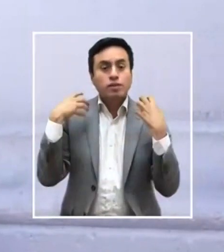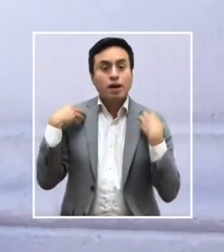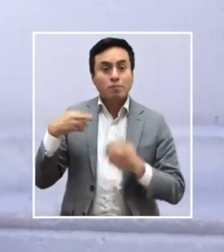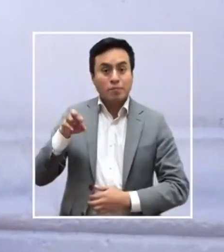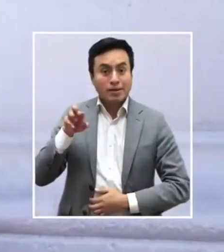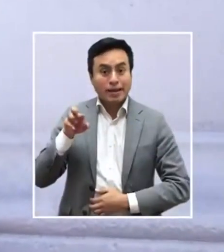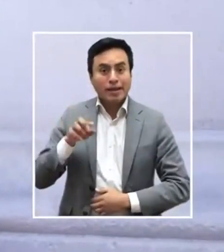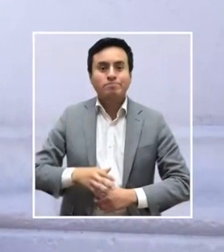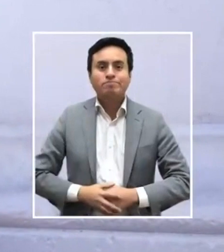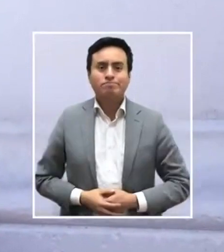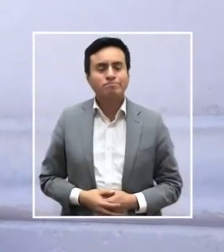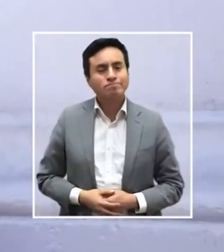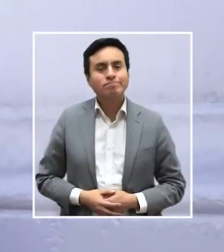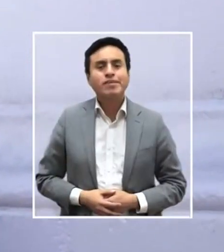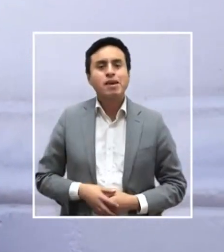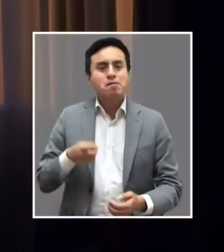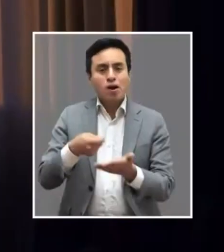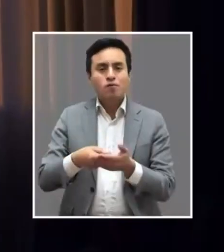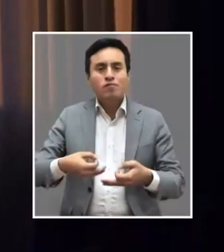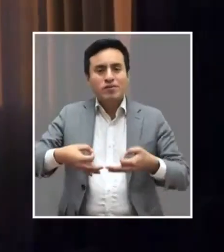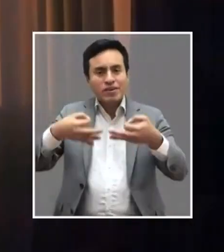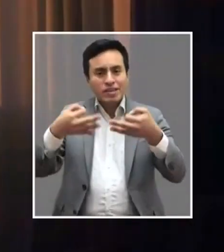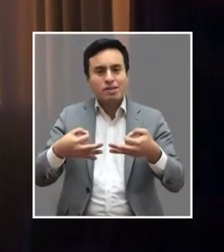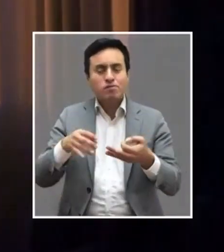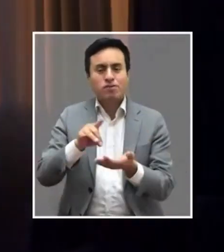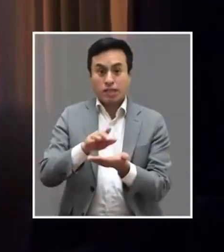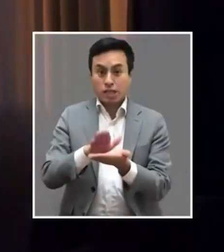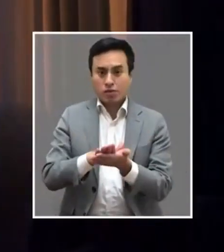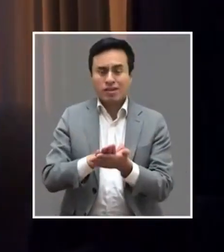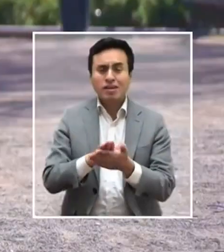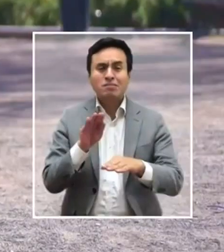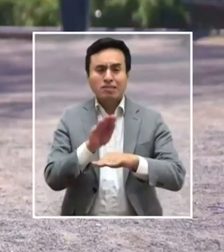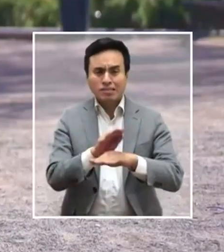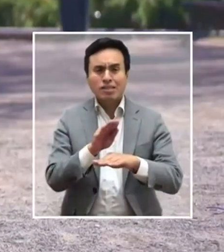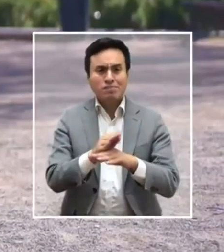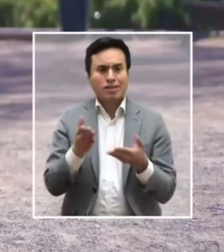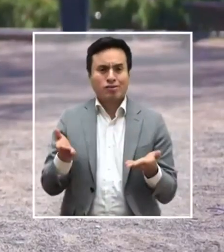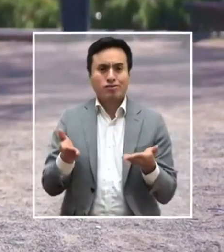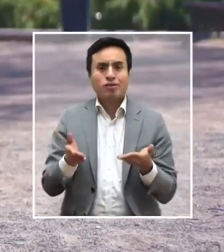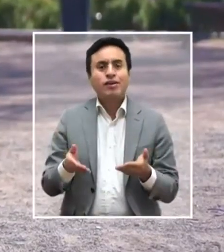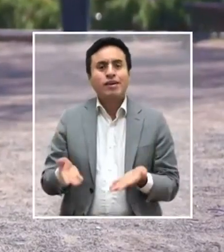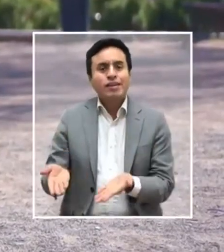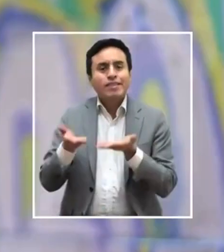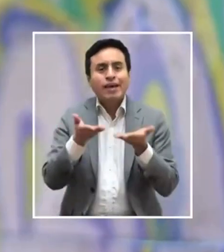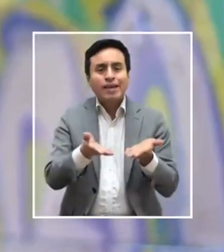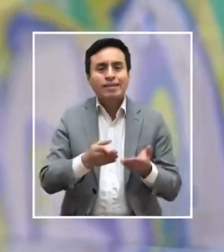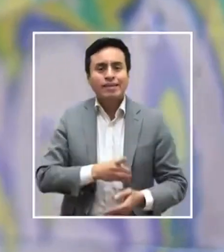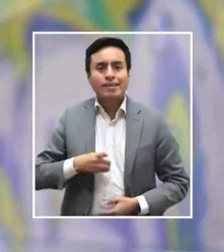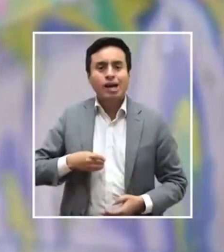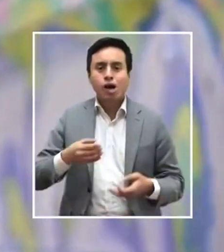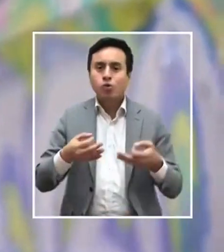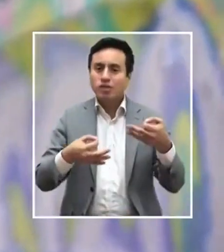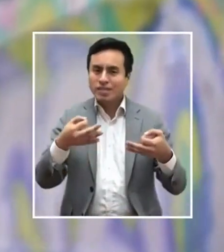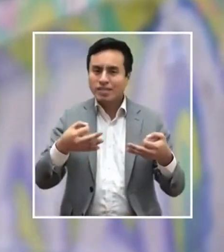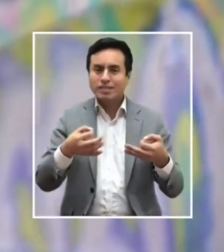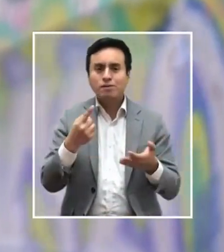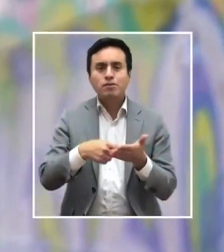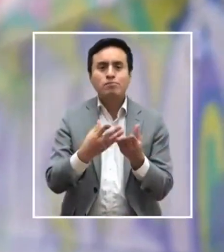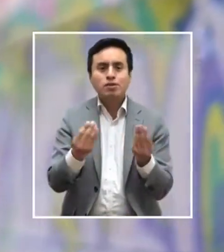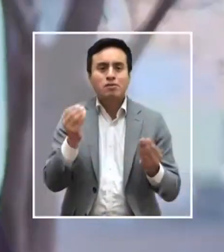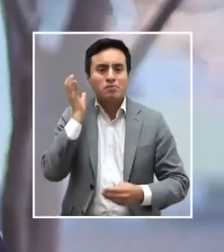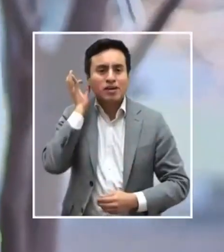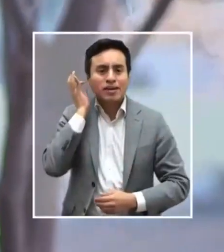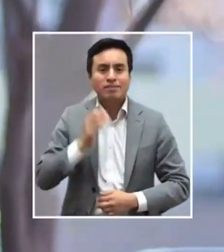sido pagados. Queda un número importante, es por eso que reiteraban también los llamados a las mujeres, en este caso de toda la provincia